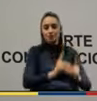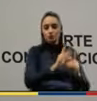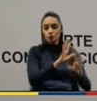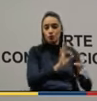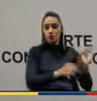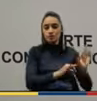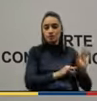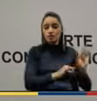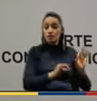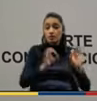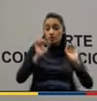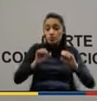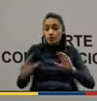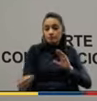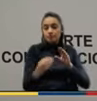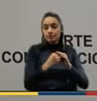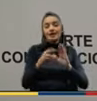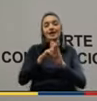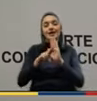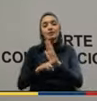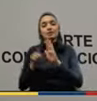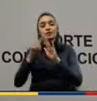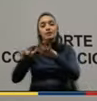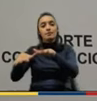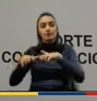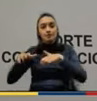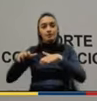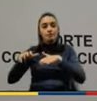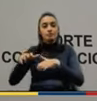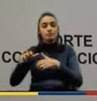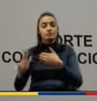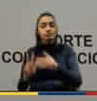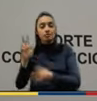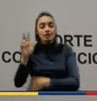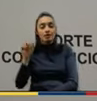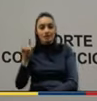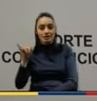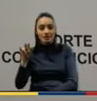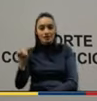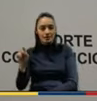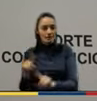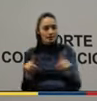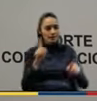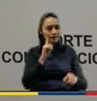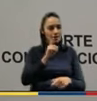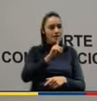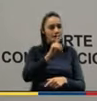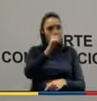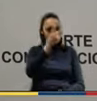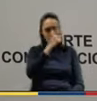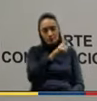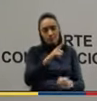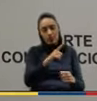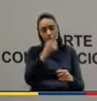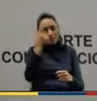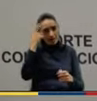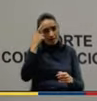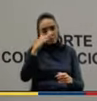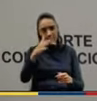carácter vinculante al reglamento del Parlamento Andino, algo que no le otorga el Acuerdo de Cartagena. Es decir, están excediendo sus competencias. Ese